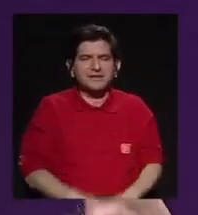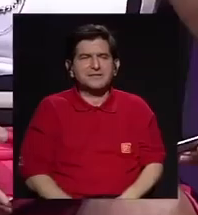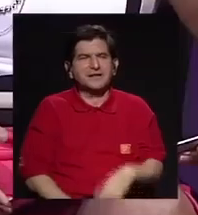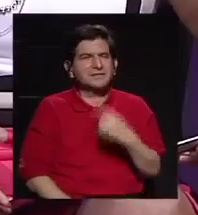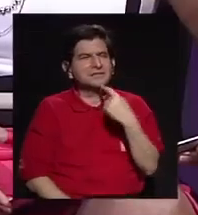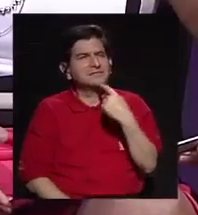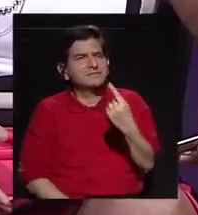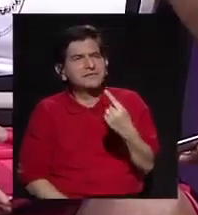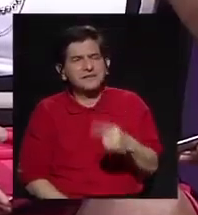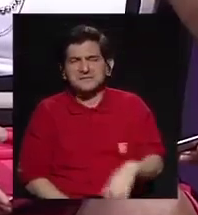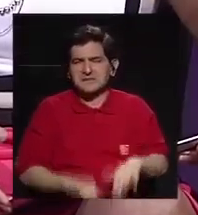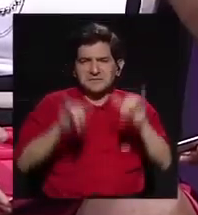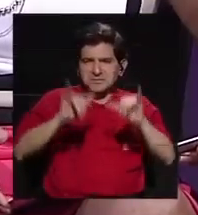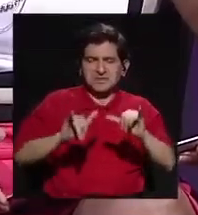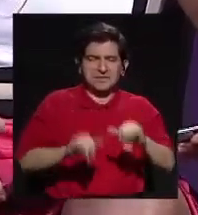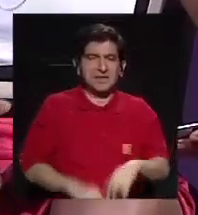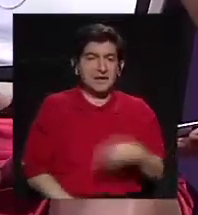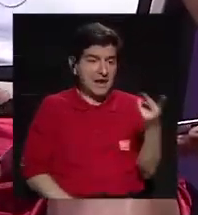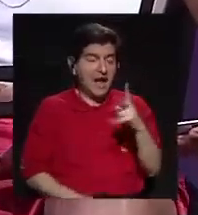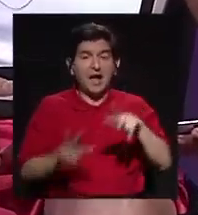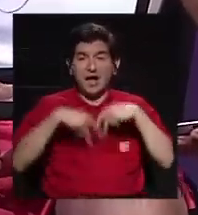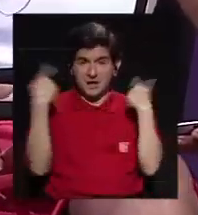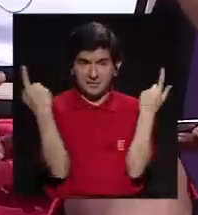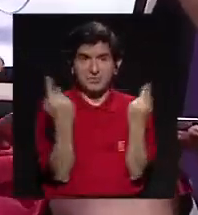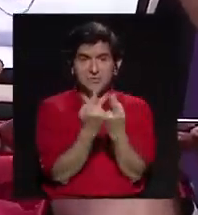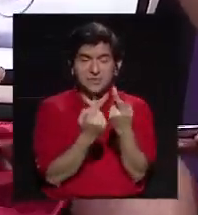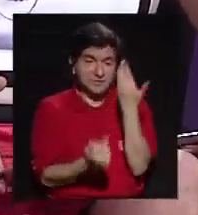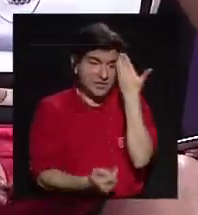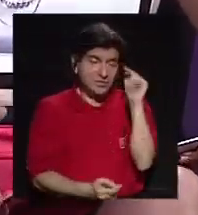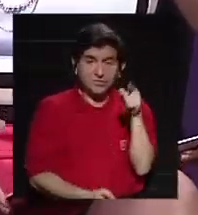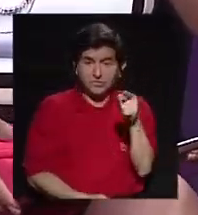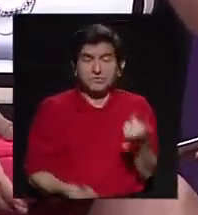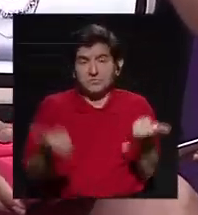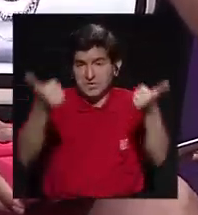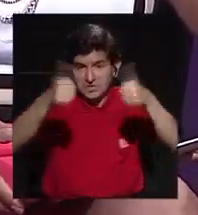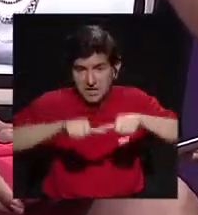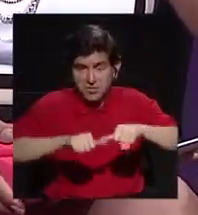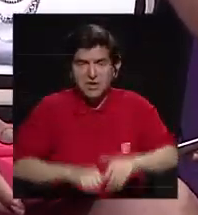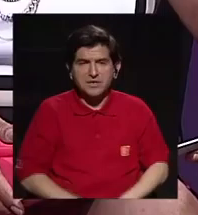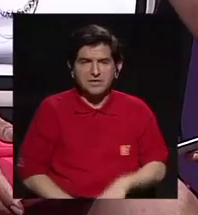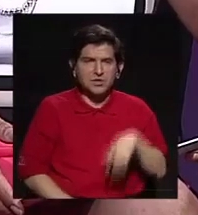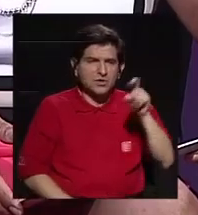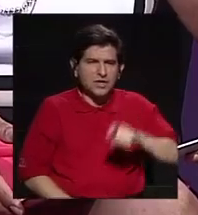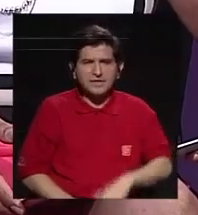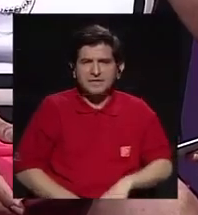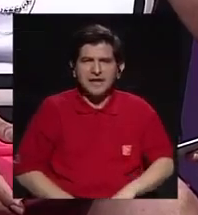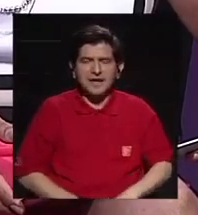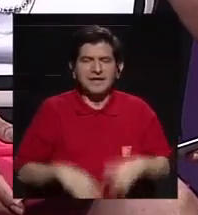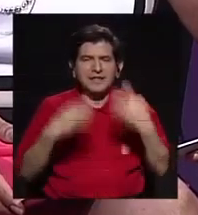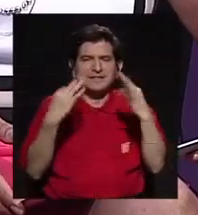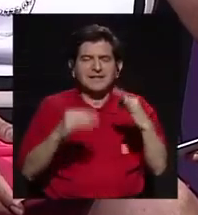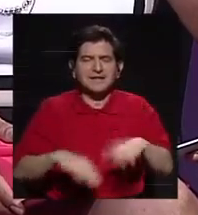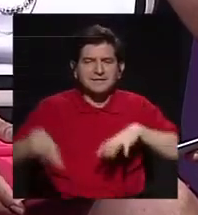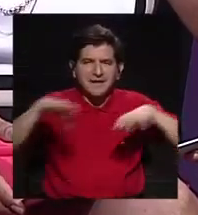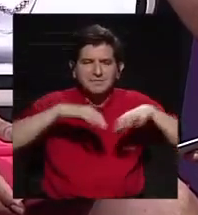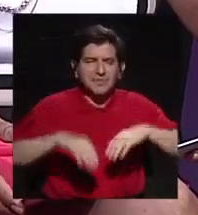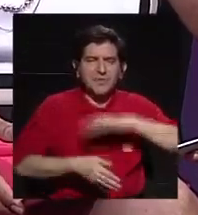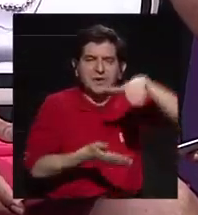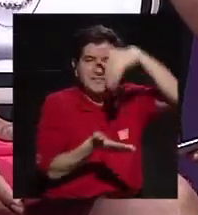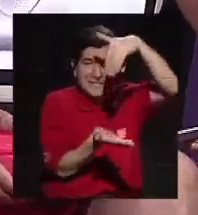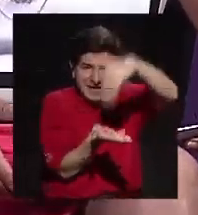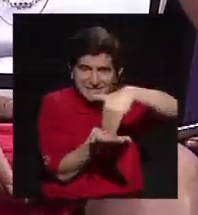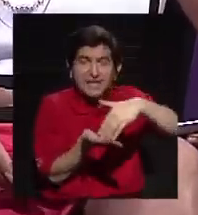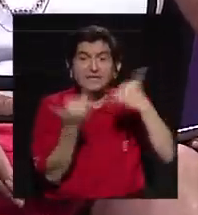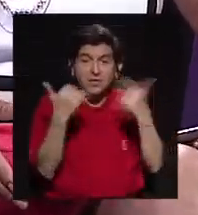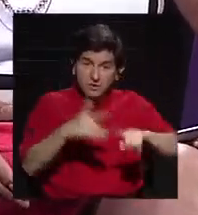decir, ambos partidos, yo creo que van a tener los dos, yo no sé si ustedes coinciden conmigo, sí, que hacer un movimiento al centro. Sí. Ambos y partidos. Ya lo han empezado a